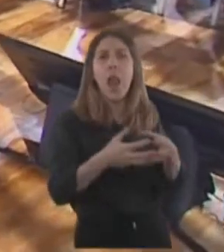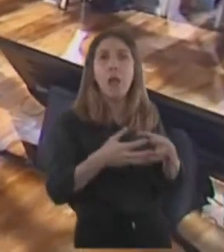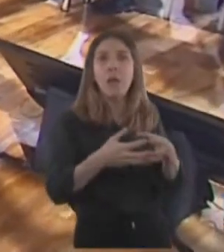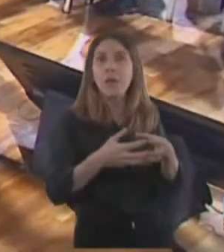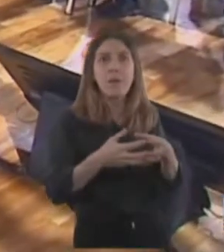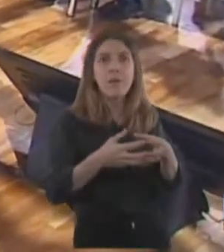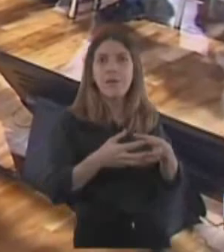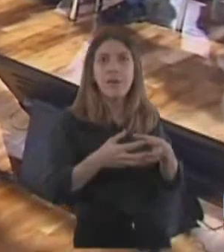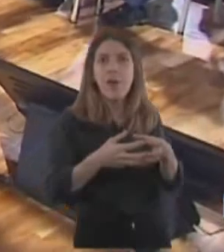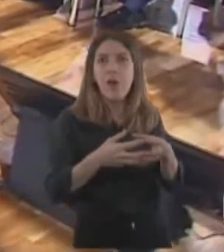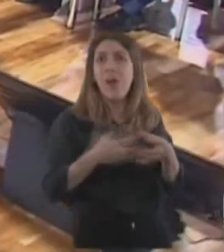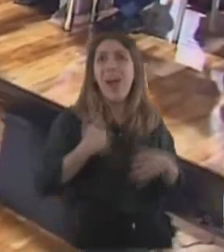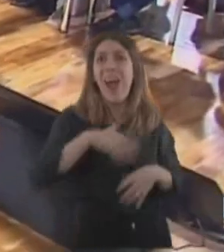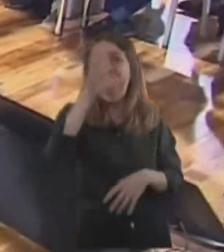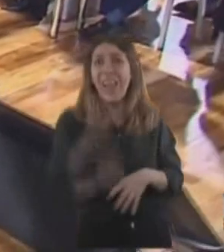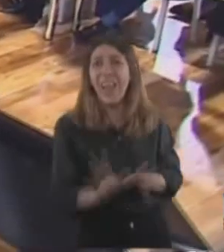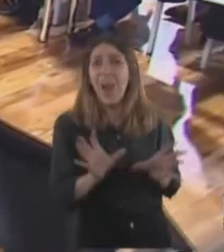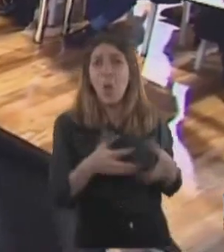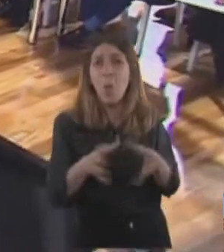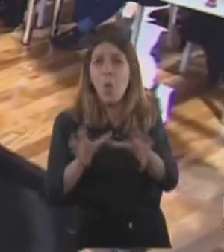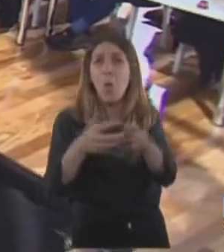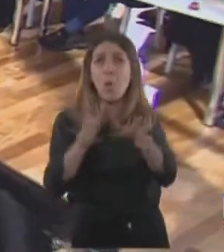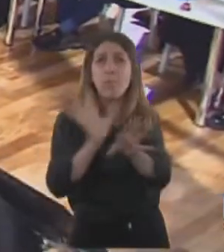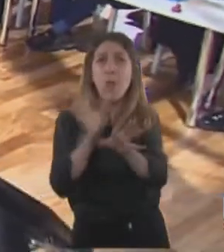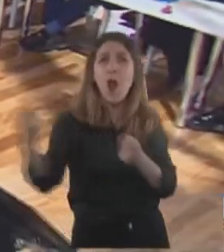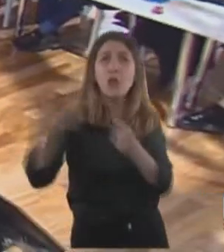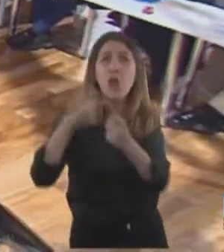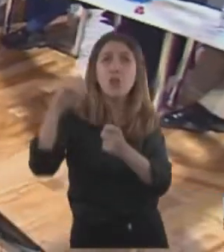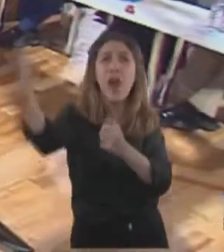transnacional. Y por eso